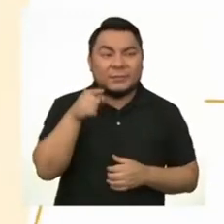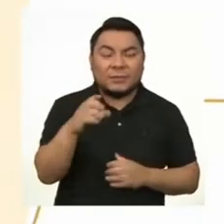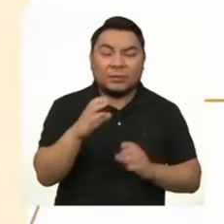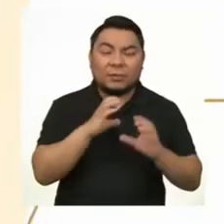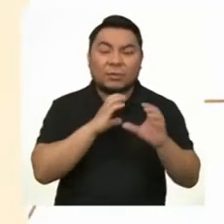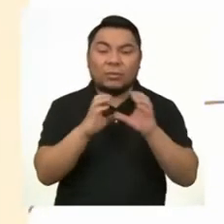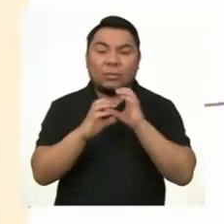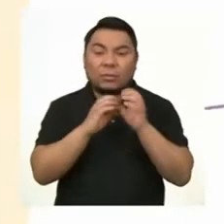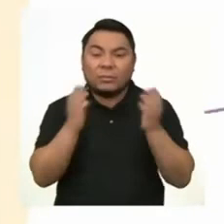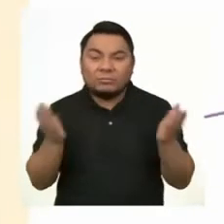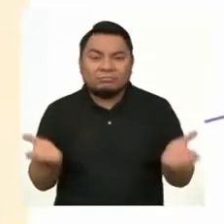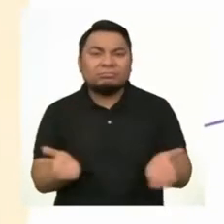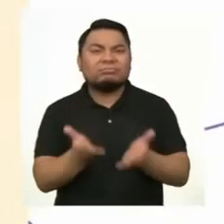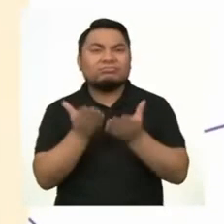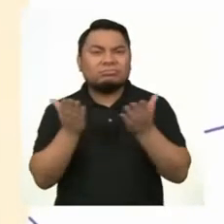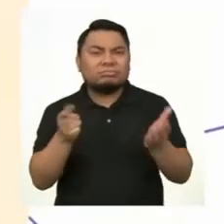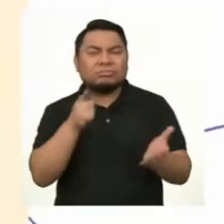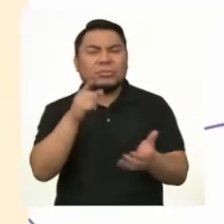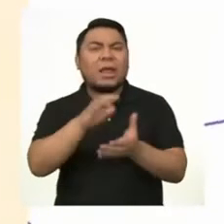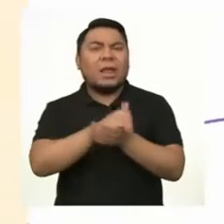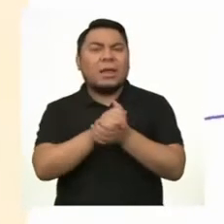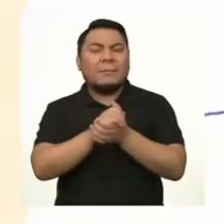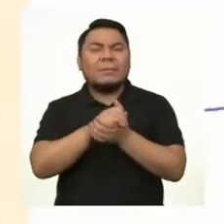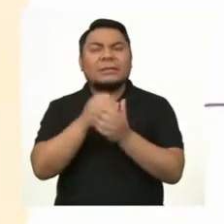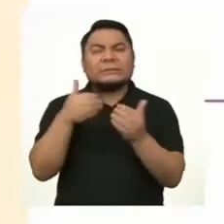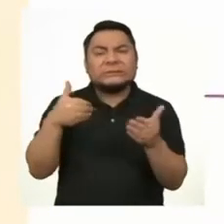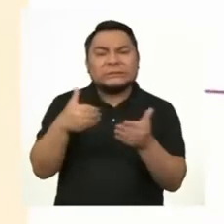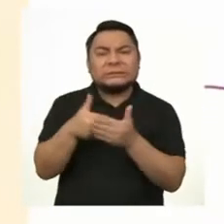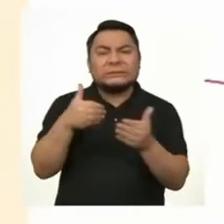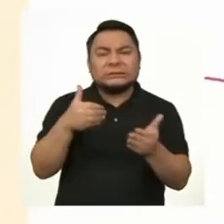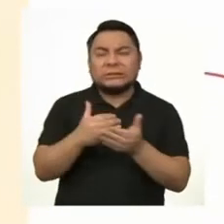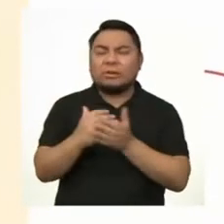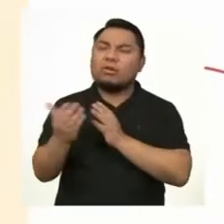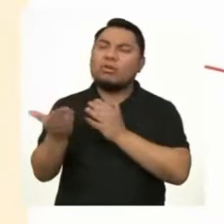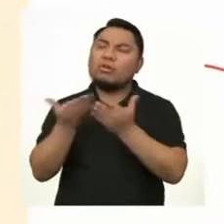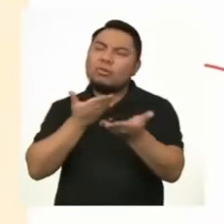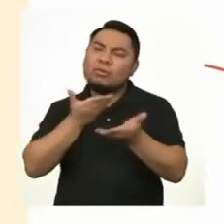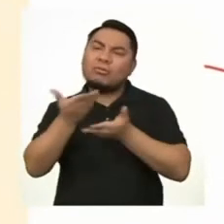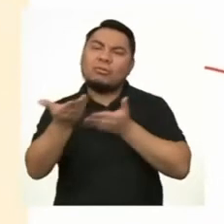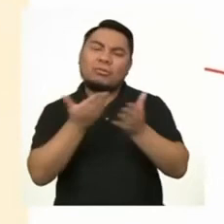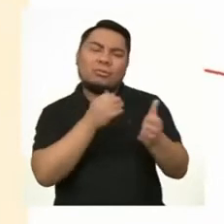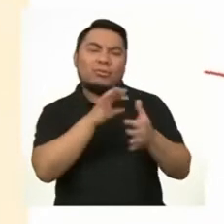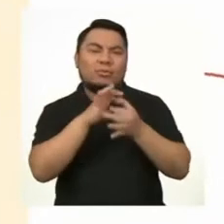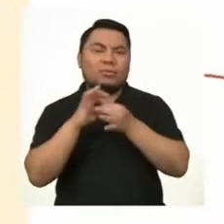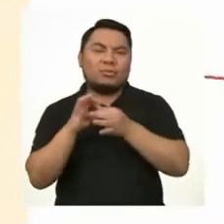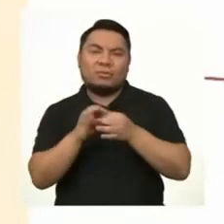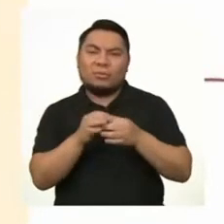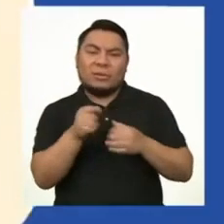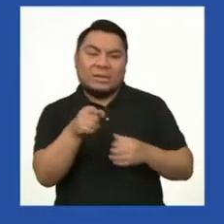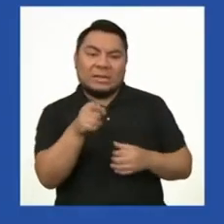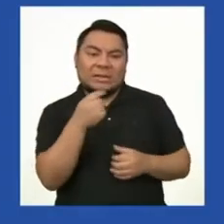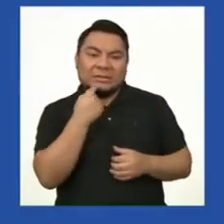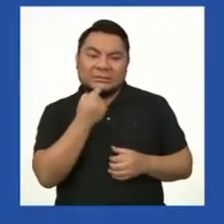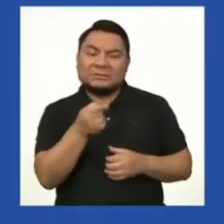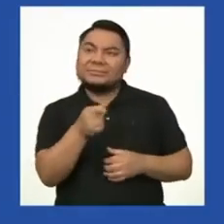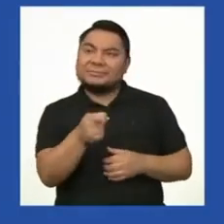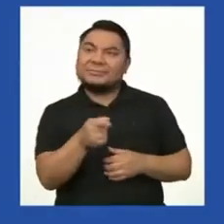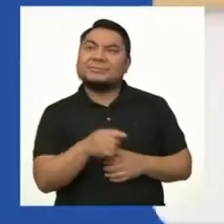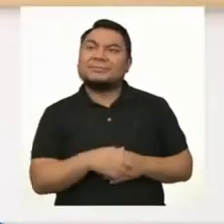tus emociones con tu círculo cercano para encontrar soluciones conjuntas.